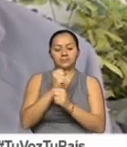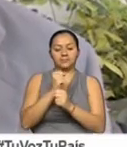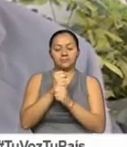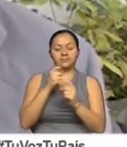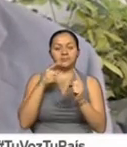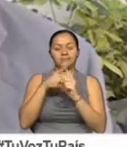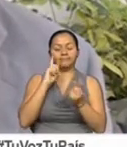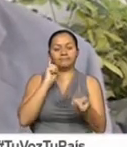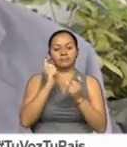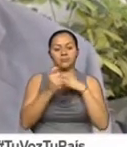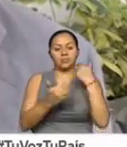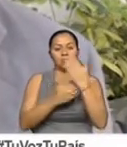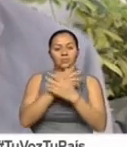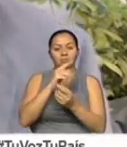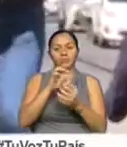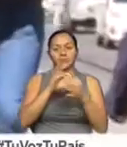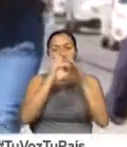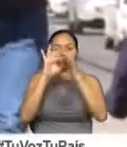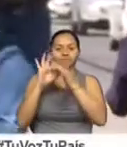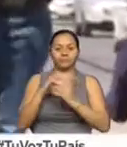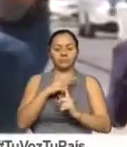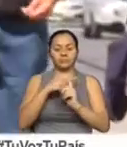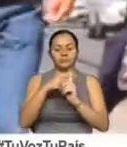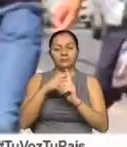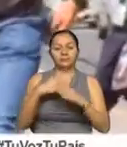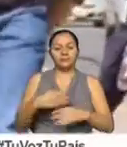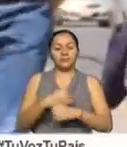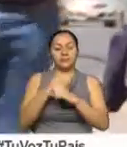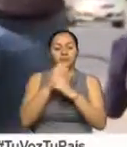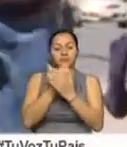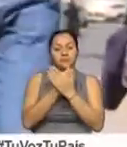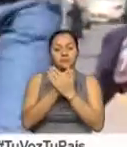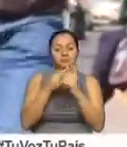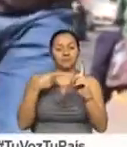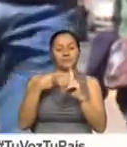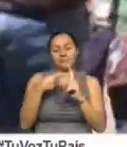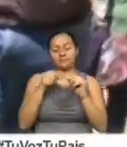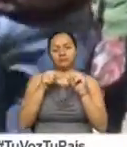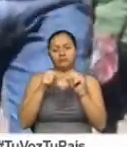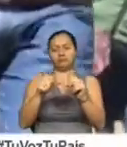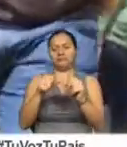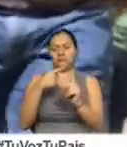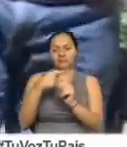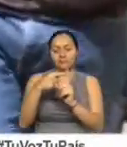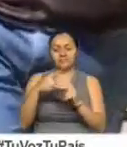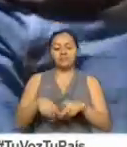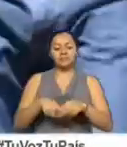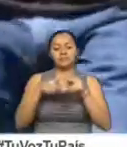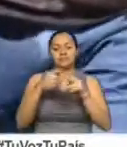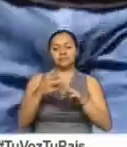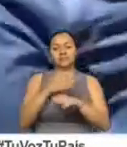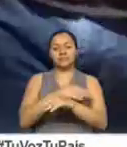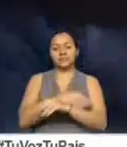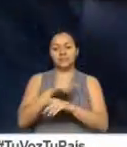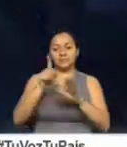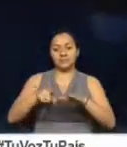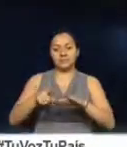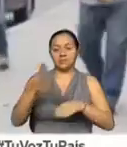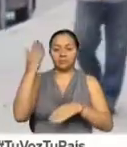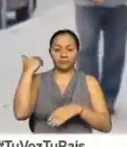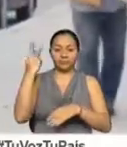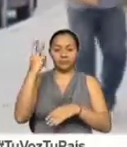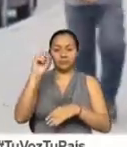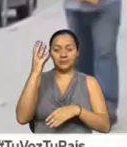se convierte en un círculo virtuoso. La recuperación económica ha sido constante e inició desde el segundo semestre del año